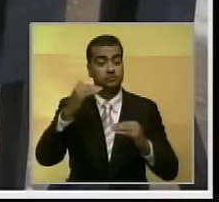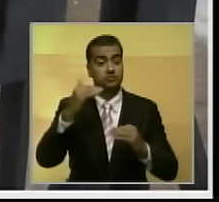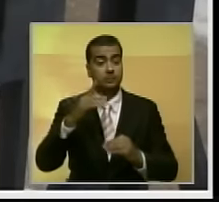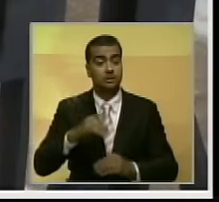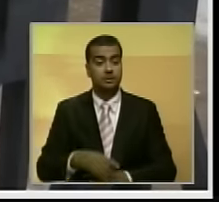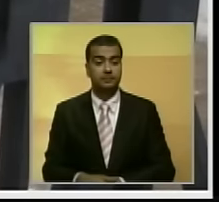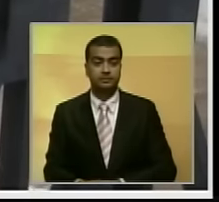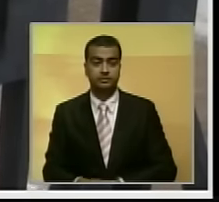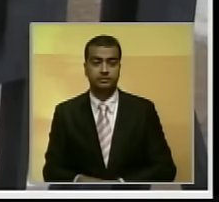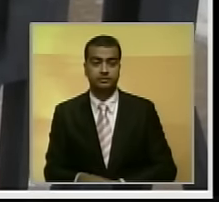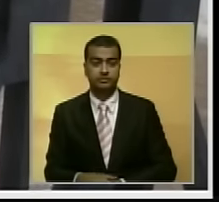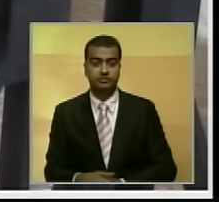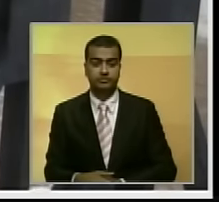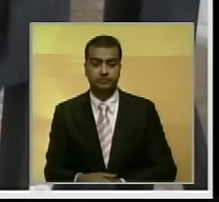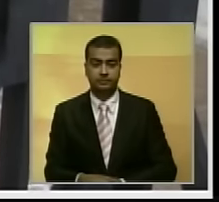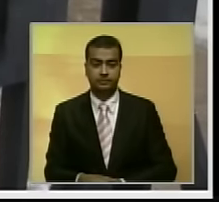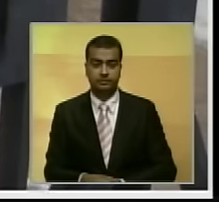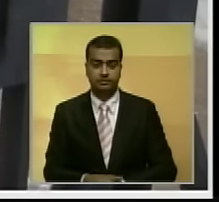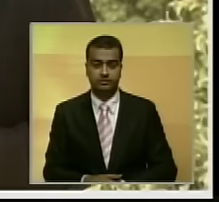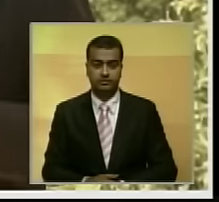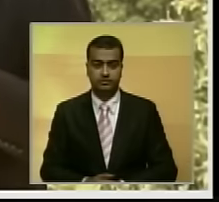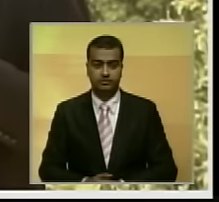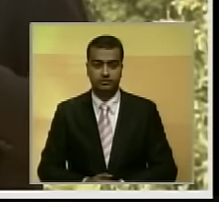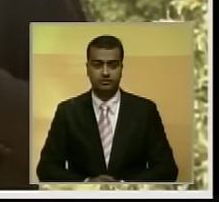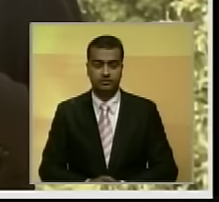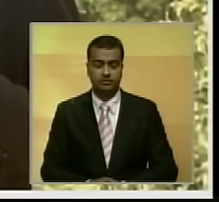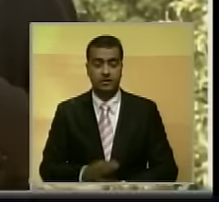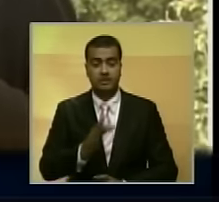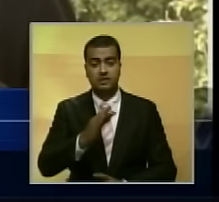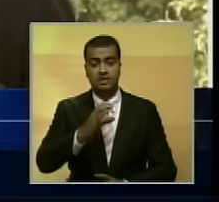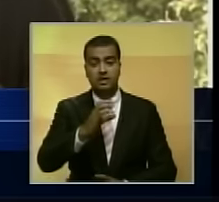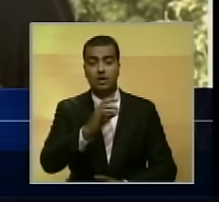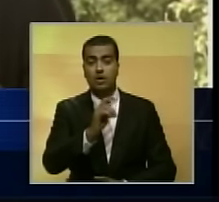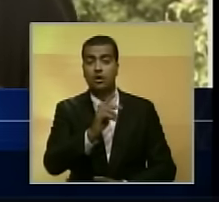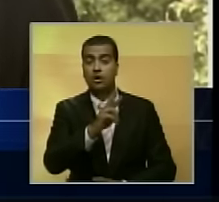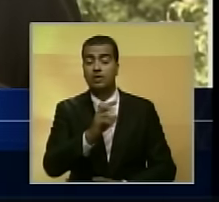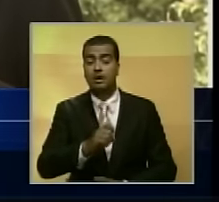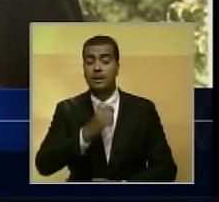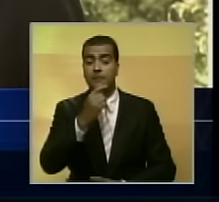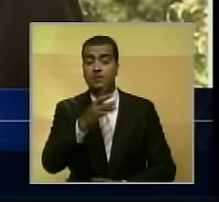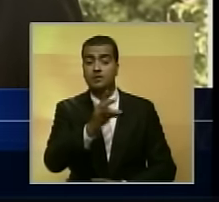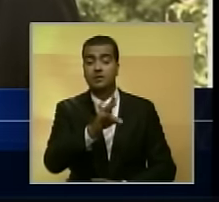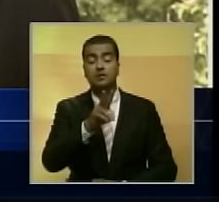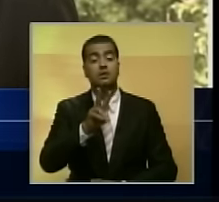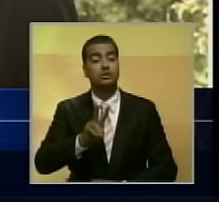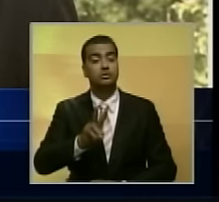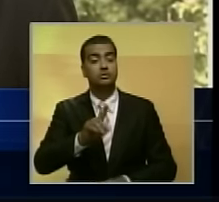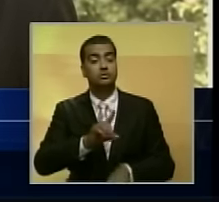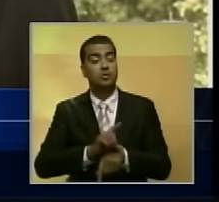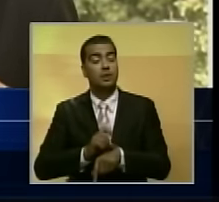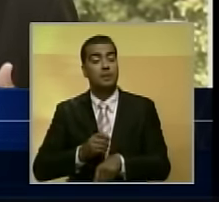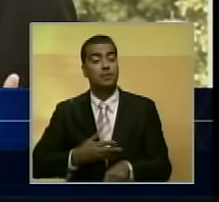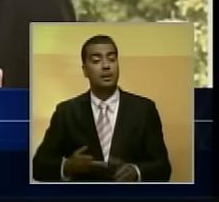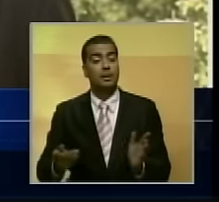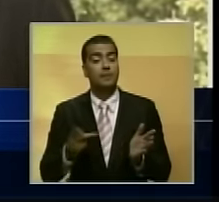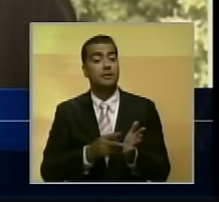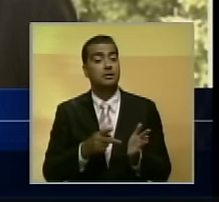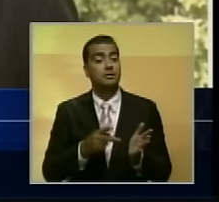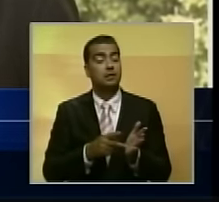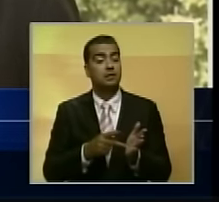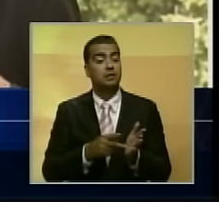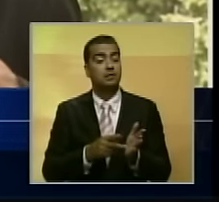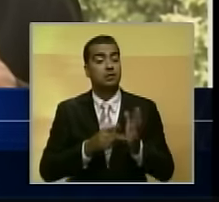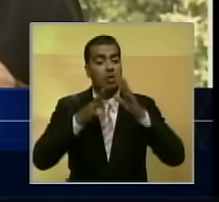su cauce considerablemente elevado. Francisco Castro también señaló que en las próximas 72 horas podría presentarse una onda